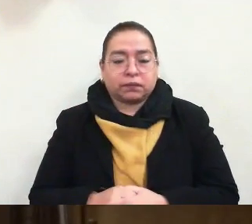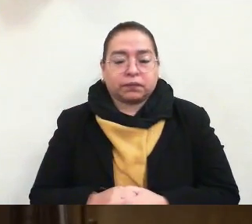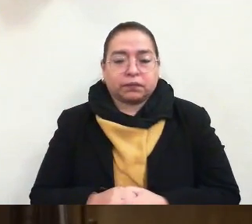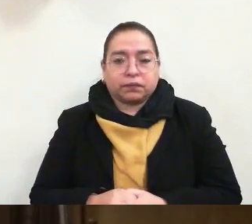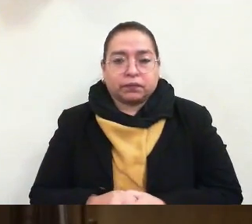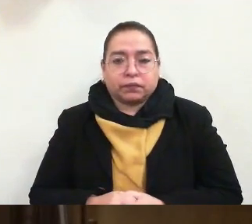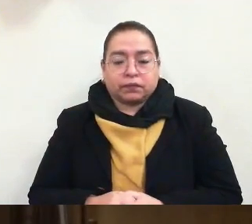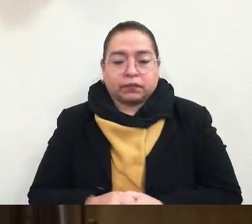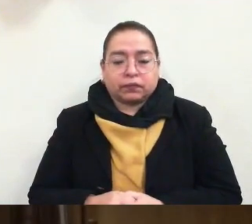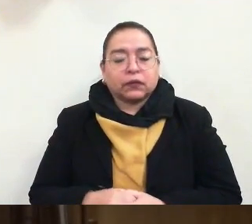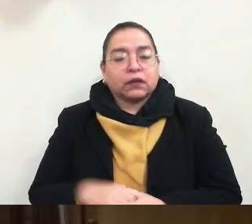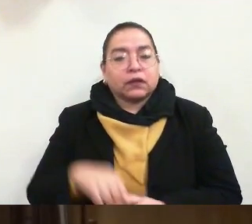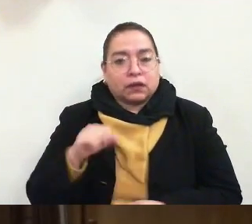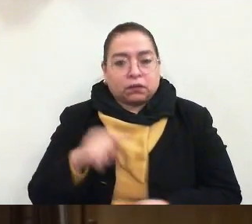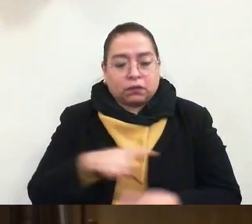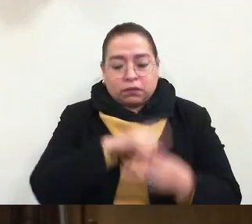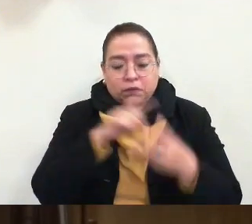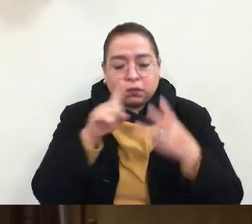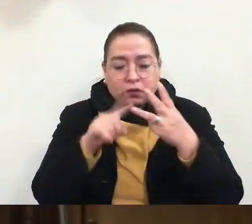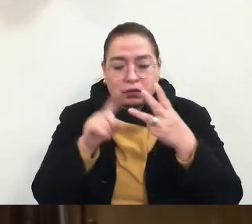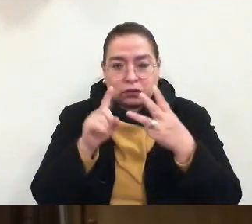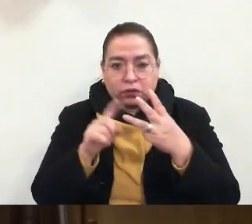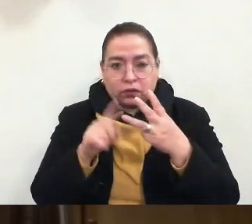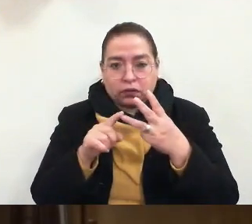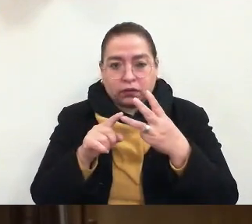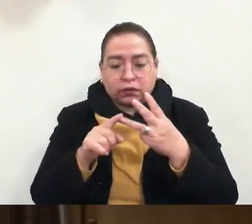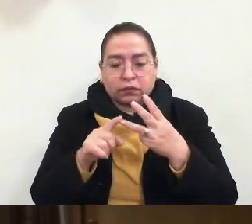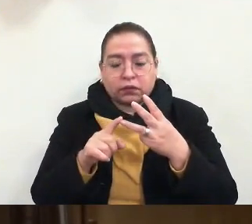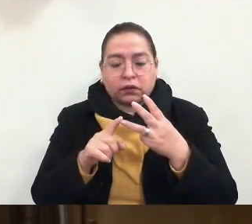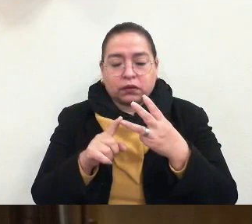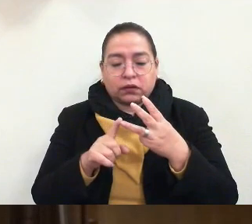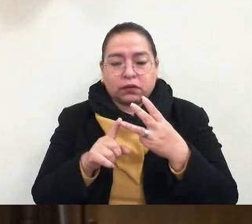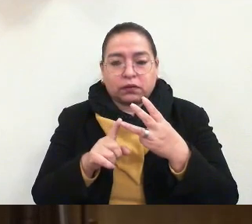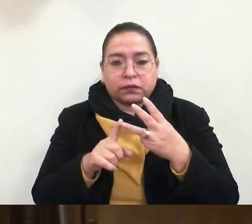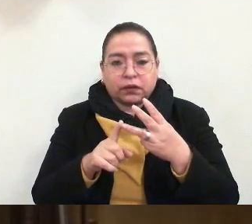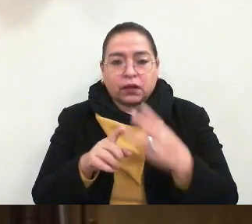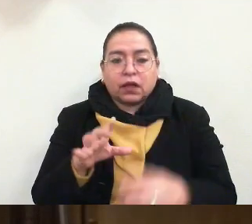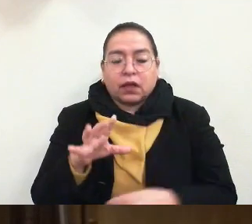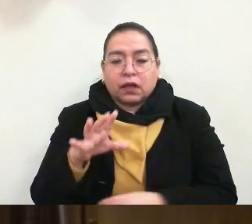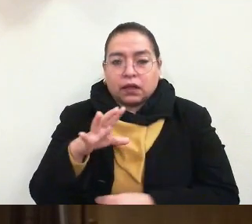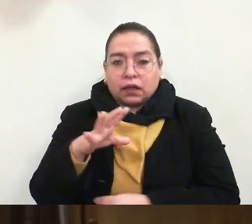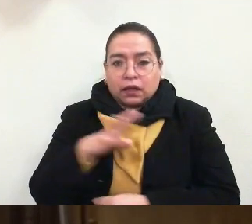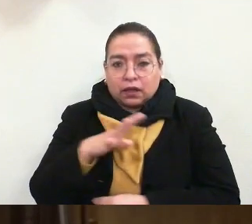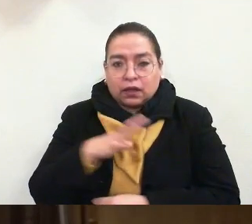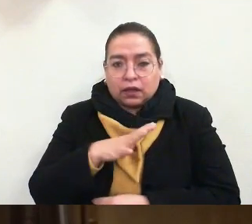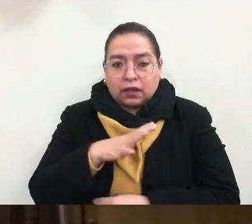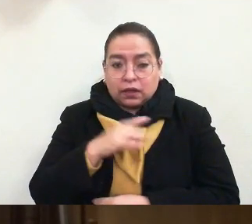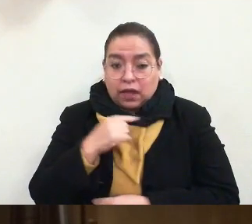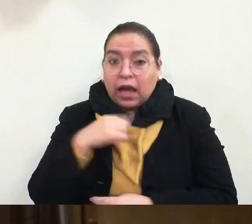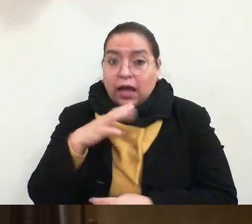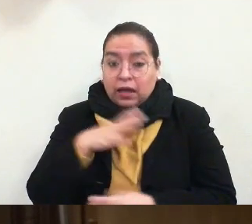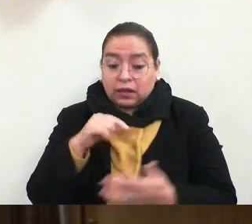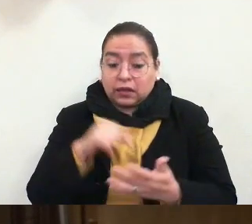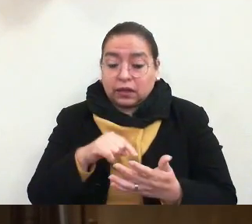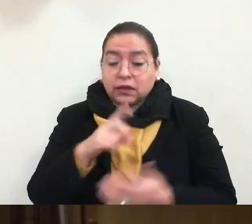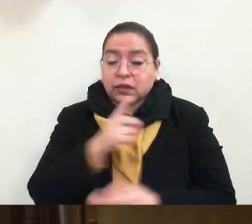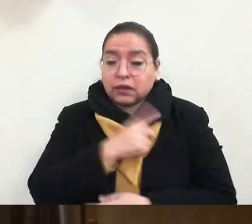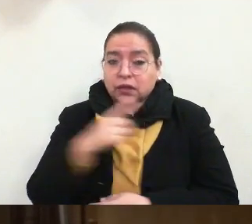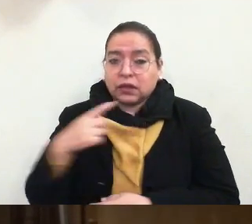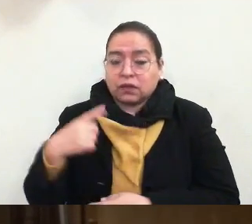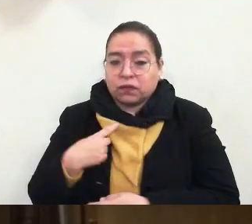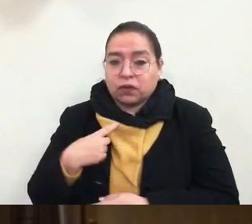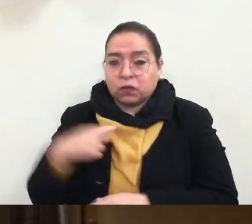que Dios dice es el respeto a la persona humana. El